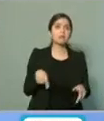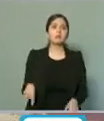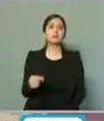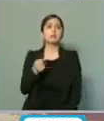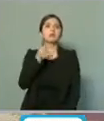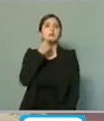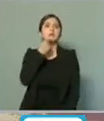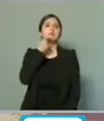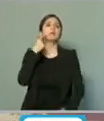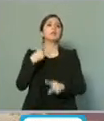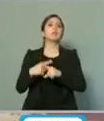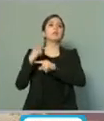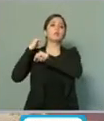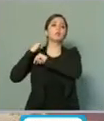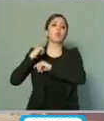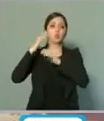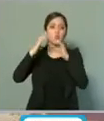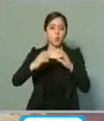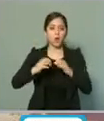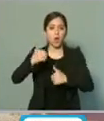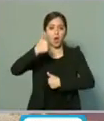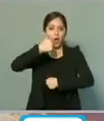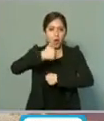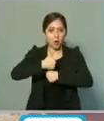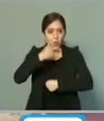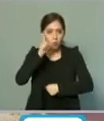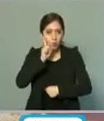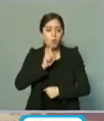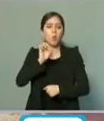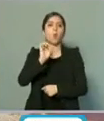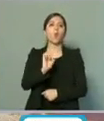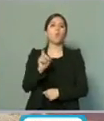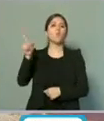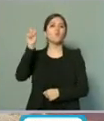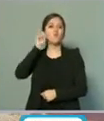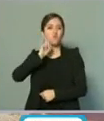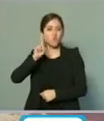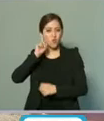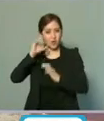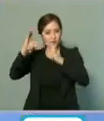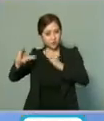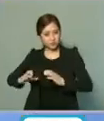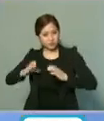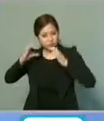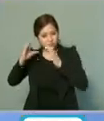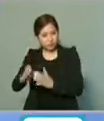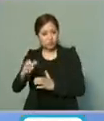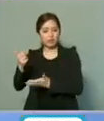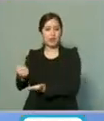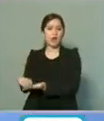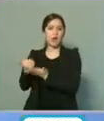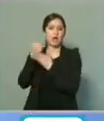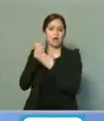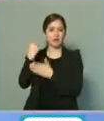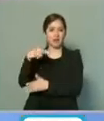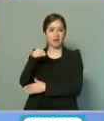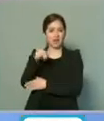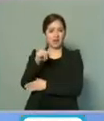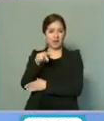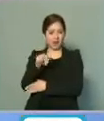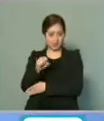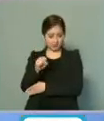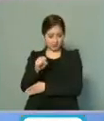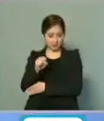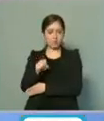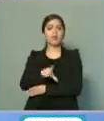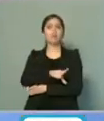al cuidado de las abuelas o de las nanas, de las personas que nos ayudan dentro de la casa. Pasando el